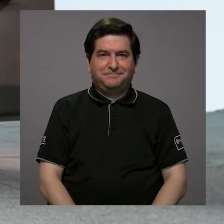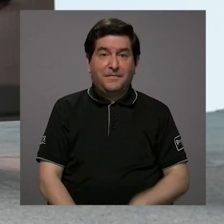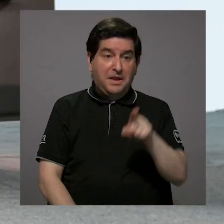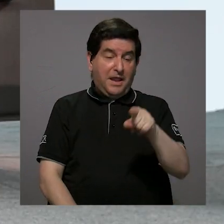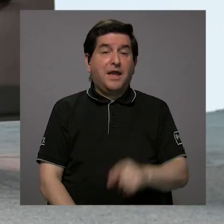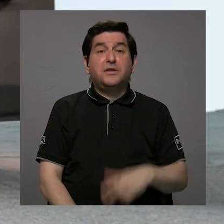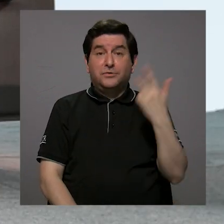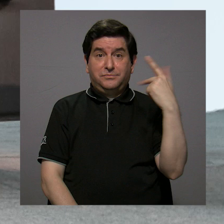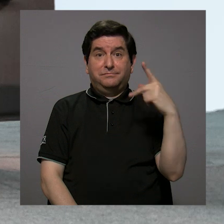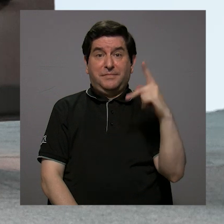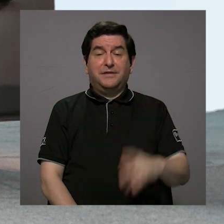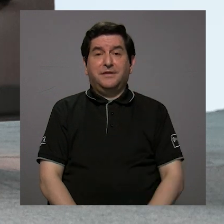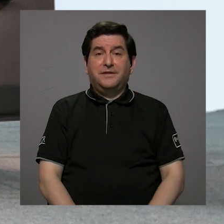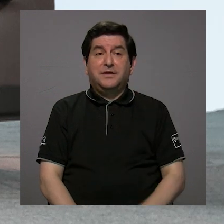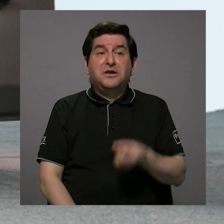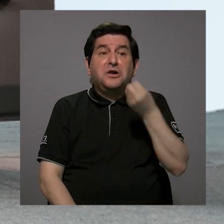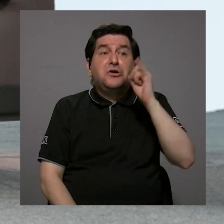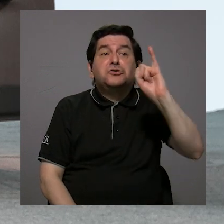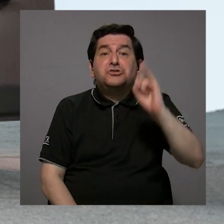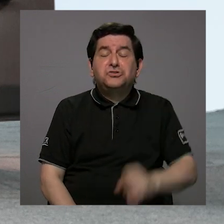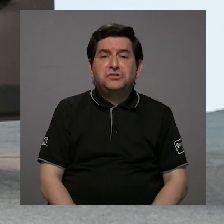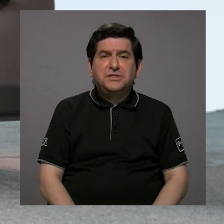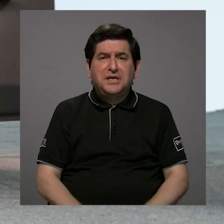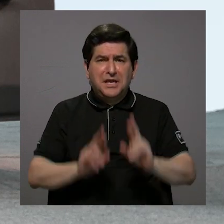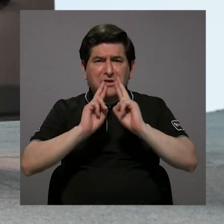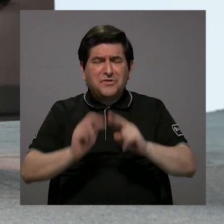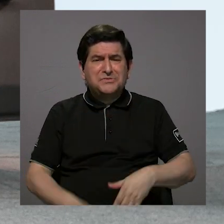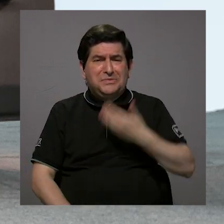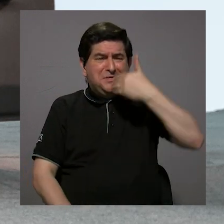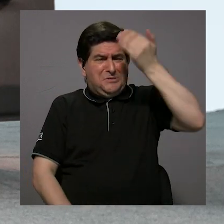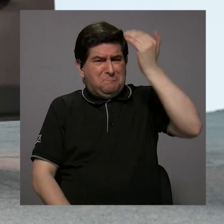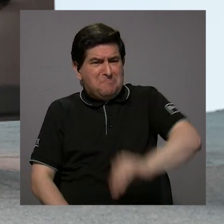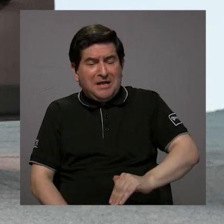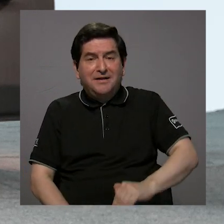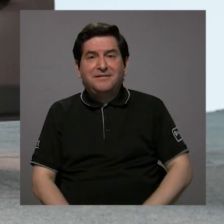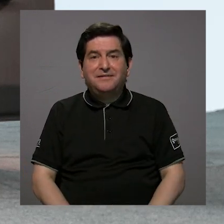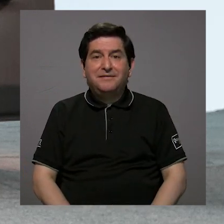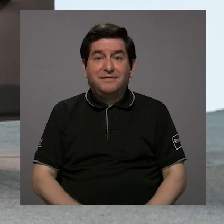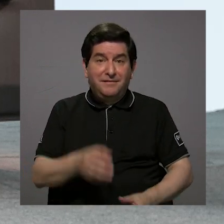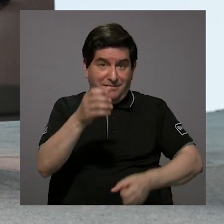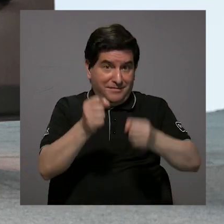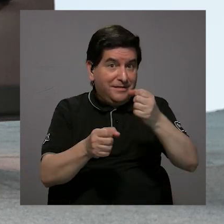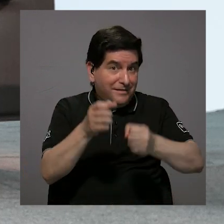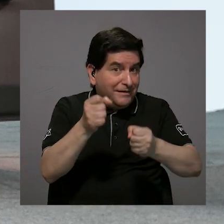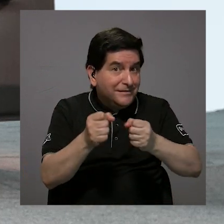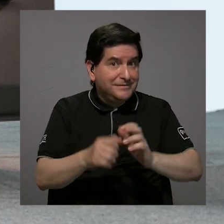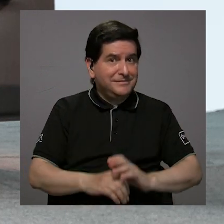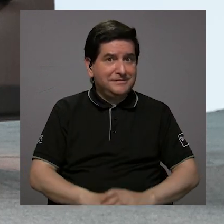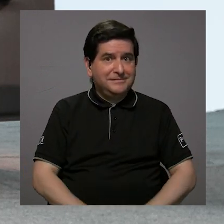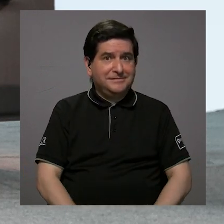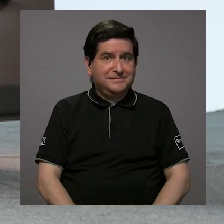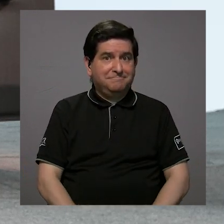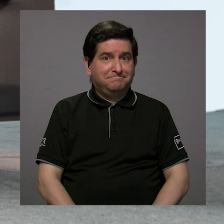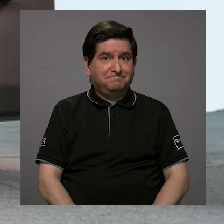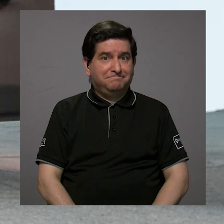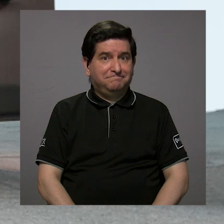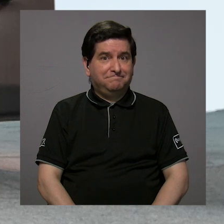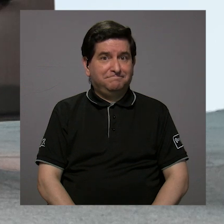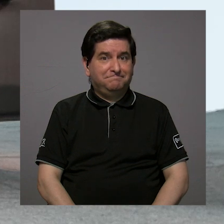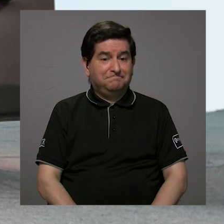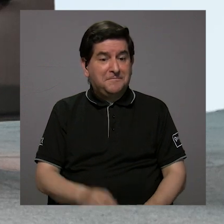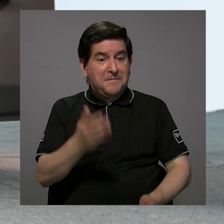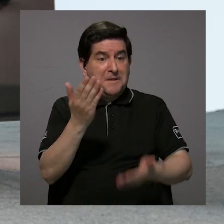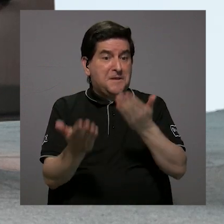porque ellos corren un riesgo. Si hubiera salido pésimos resultados para la leche,